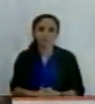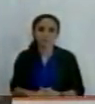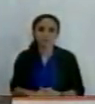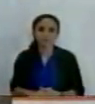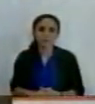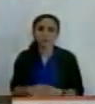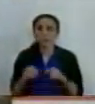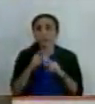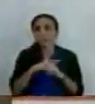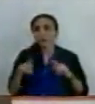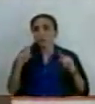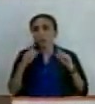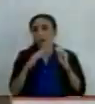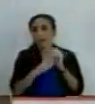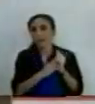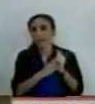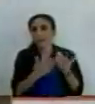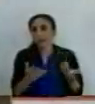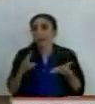LGB,